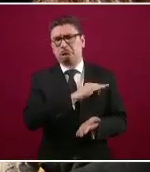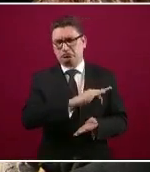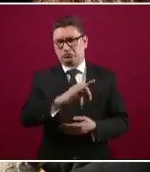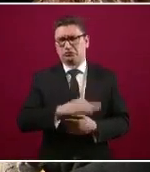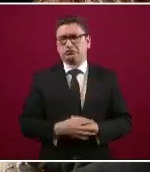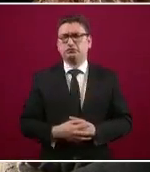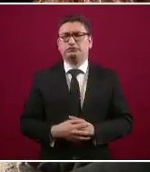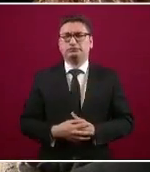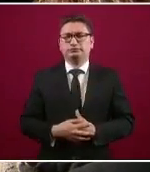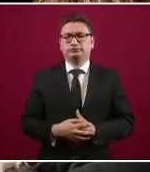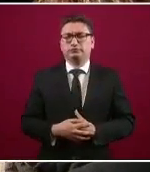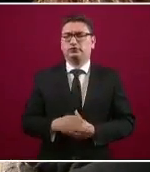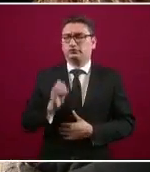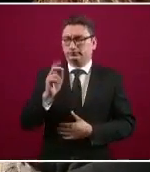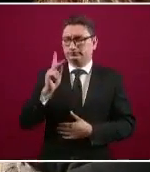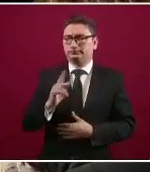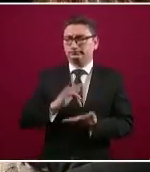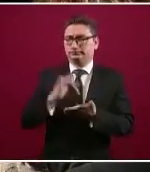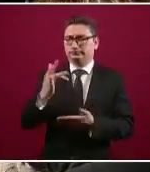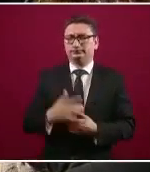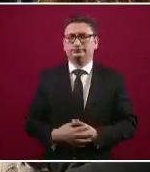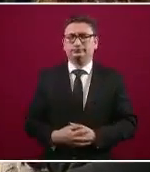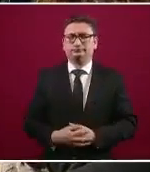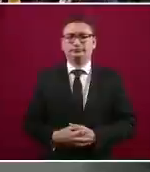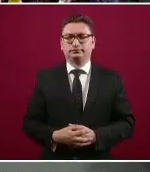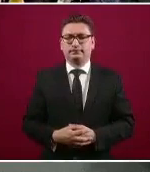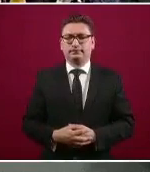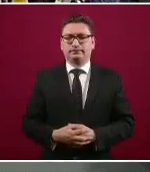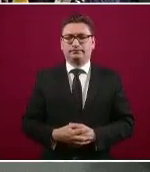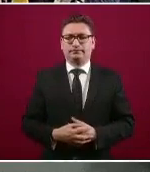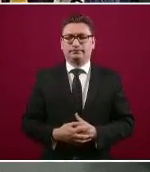labor. Ok, gracias.